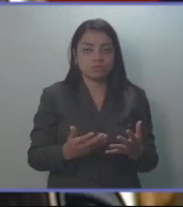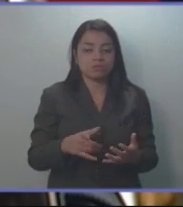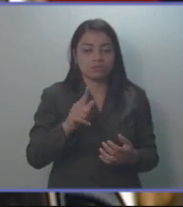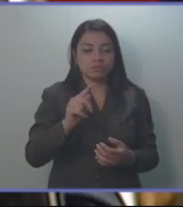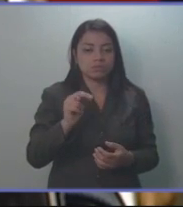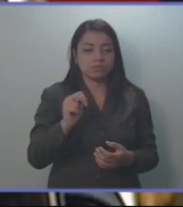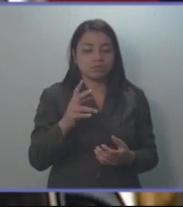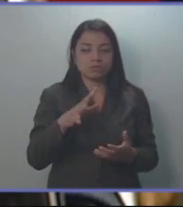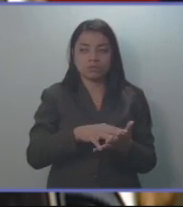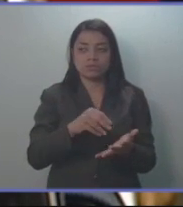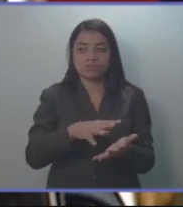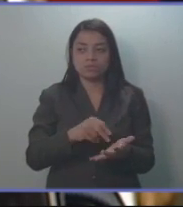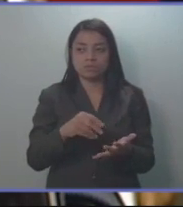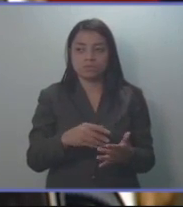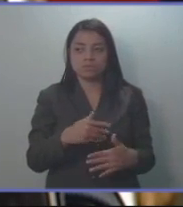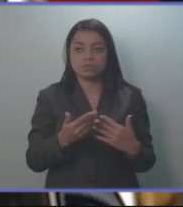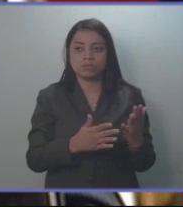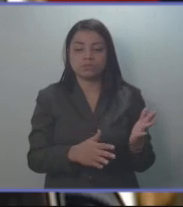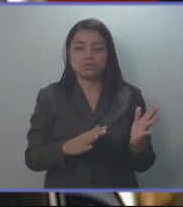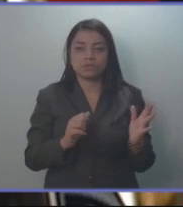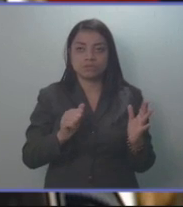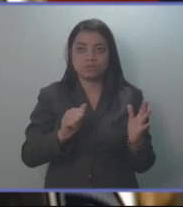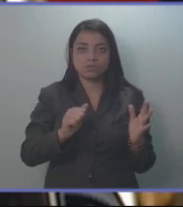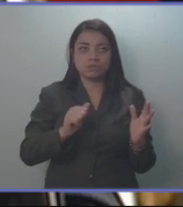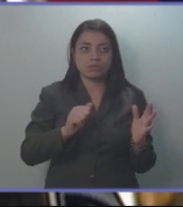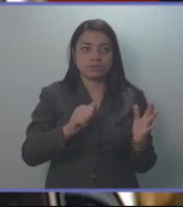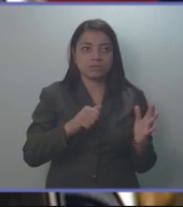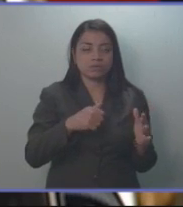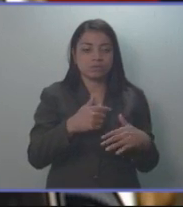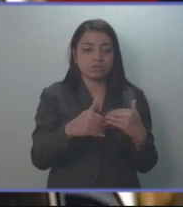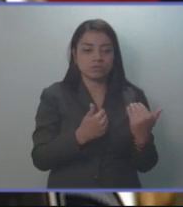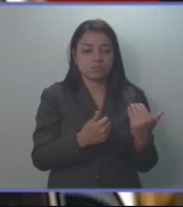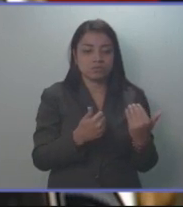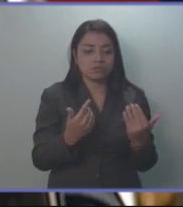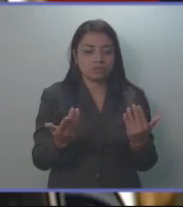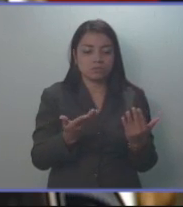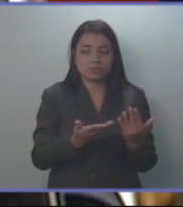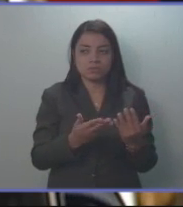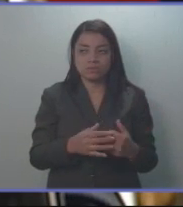métricas de arroz donadas por Taiwán como ayuda humanitaria,